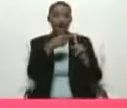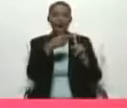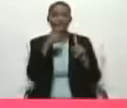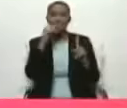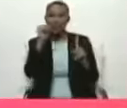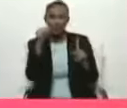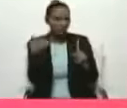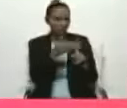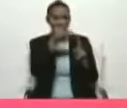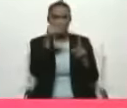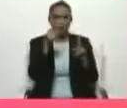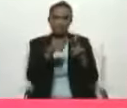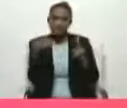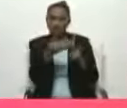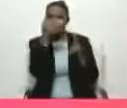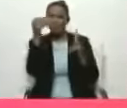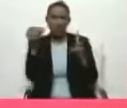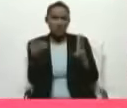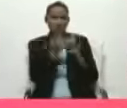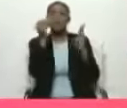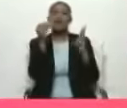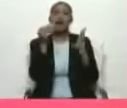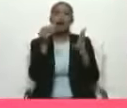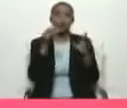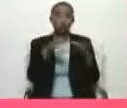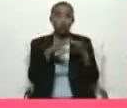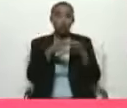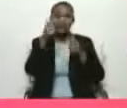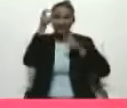que encuentre a todos los chavistas defendiendo a ese con el que se están metiendo.